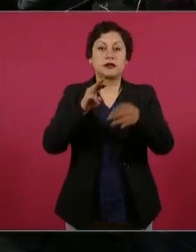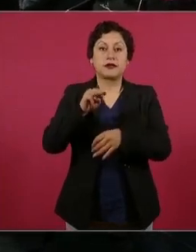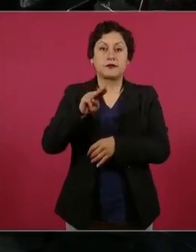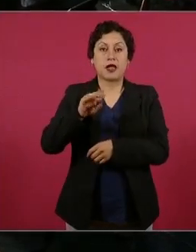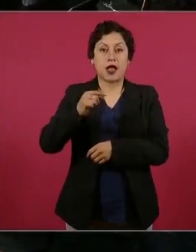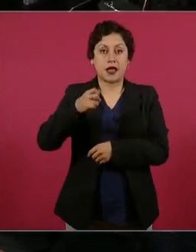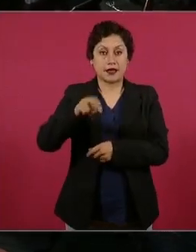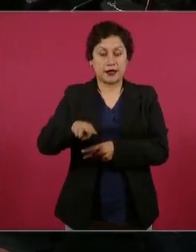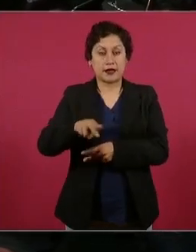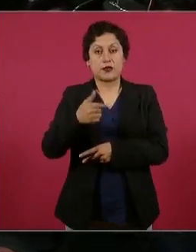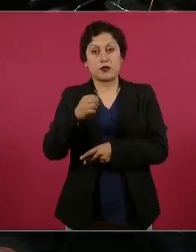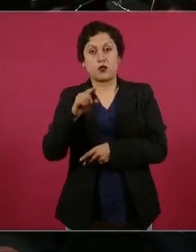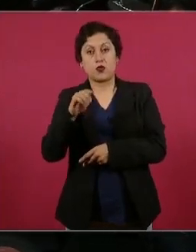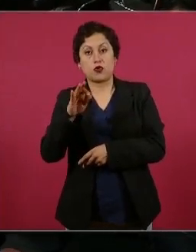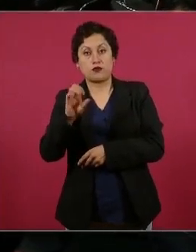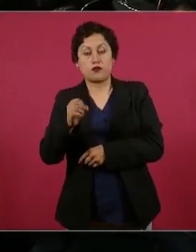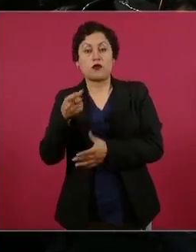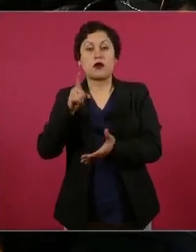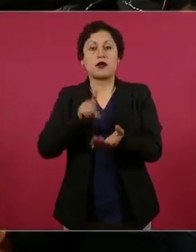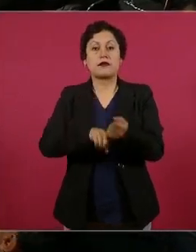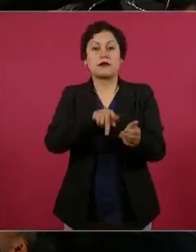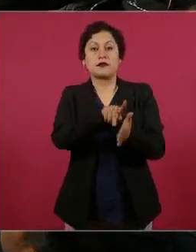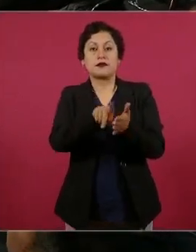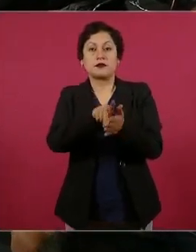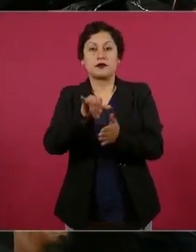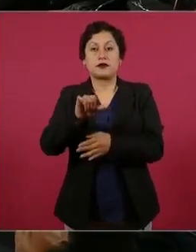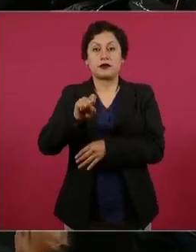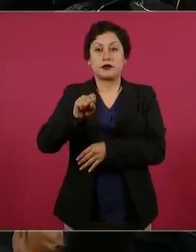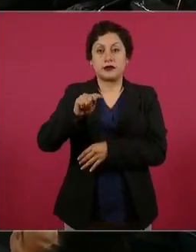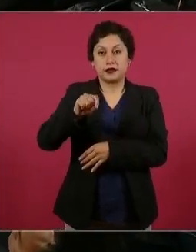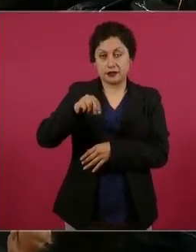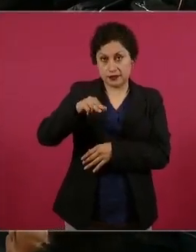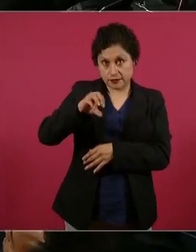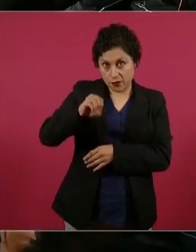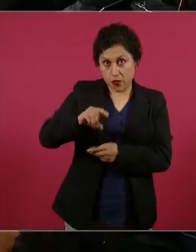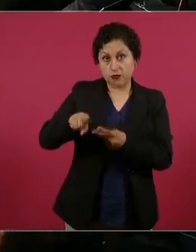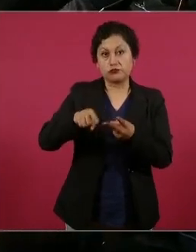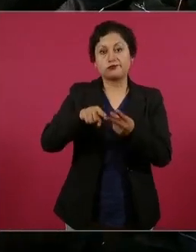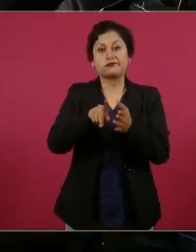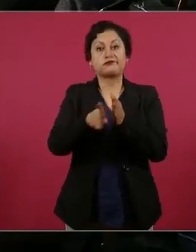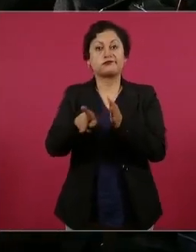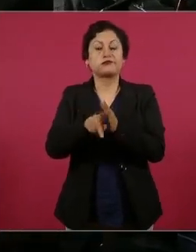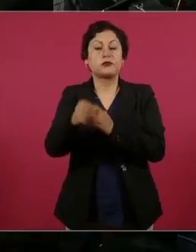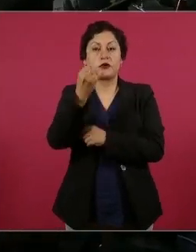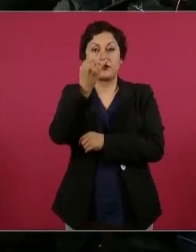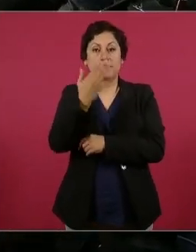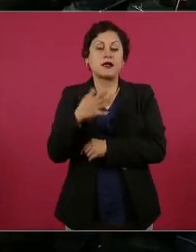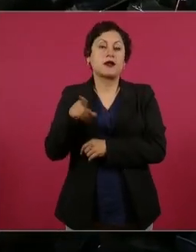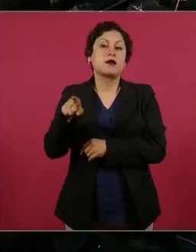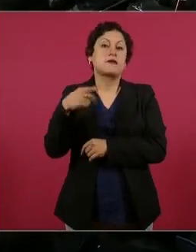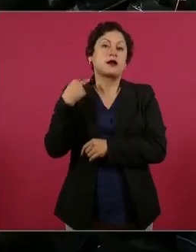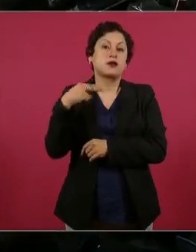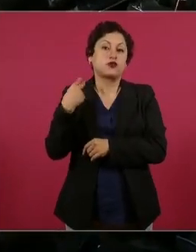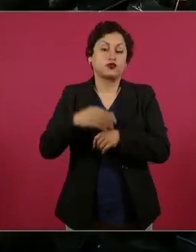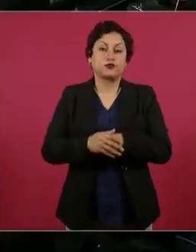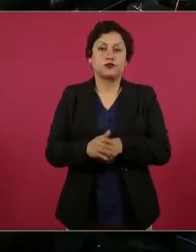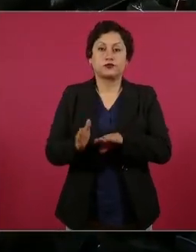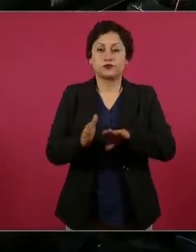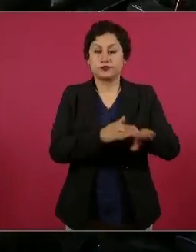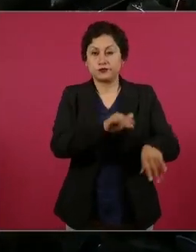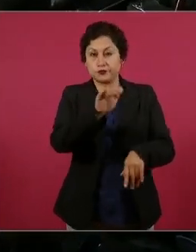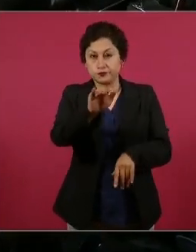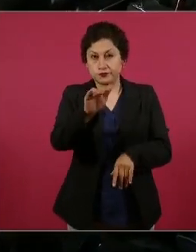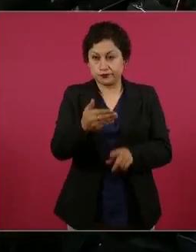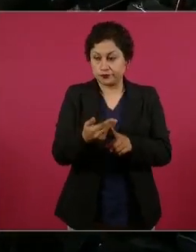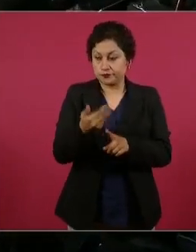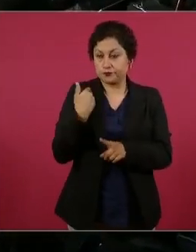al que pertenecen el diario del Istmo y el periódico Imagen de Veracruz. Señor presidente, el 20 de junio, un